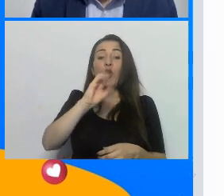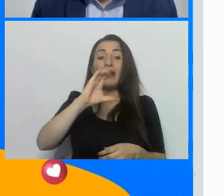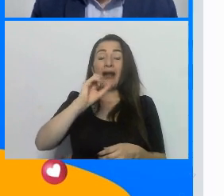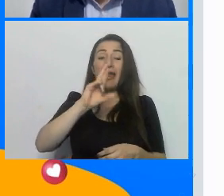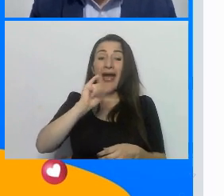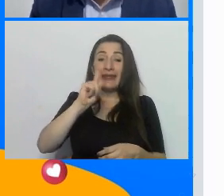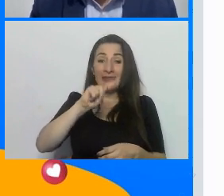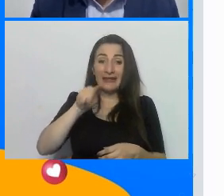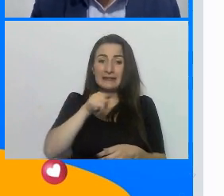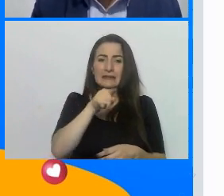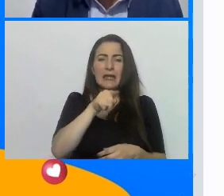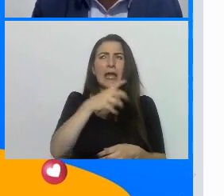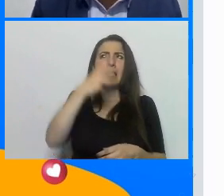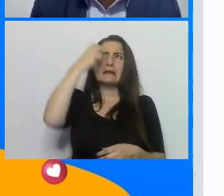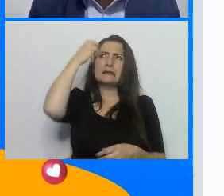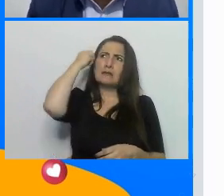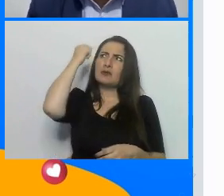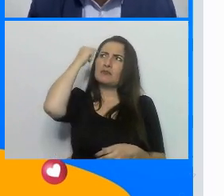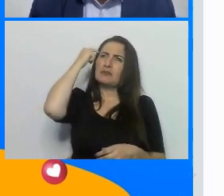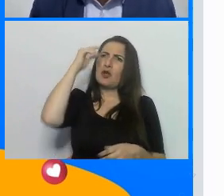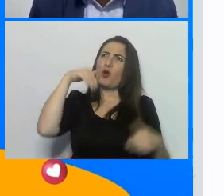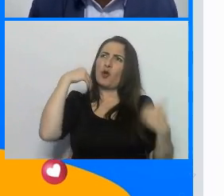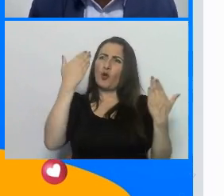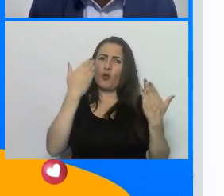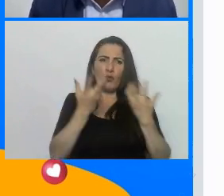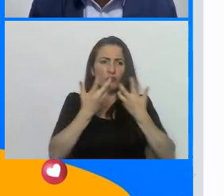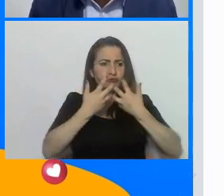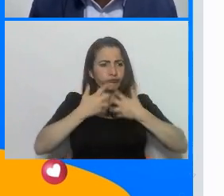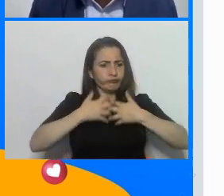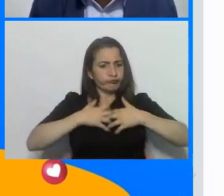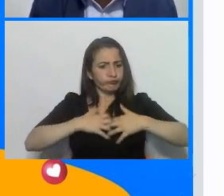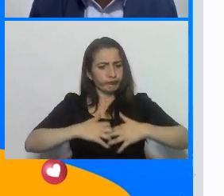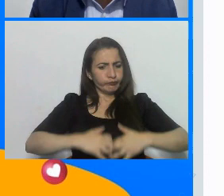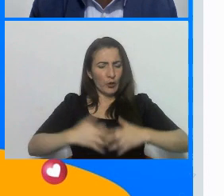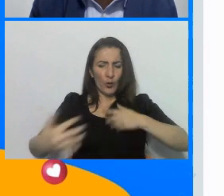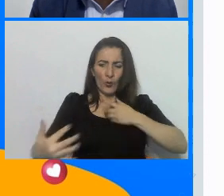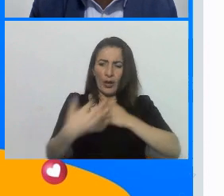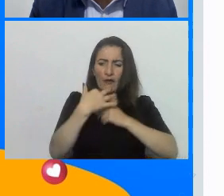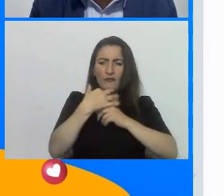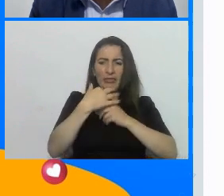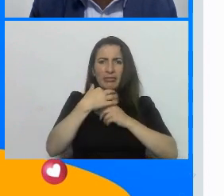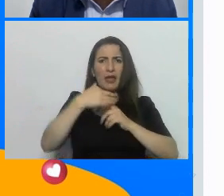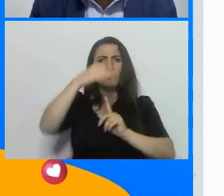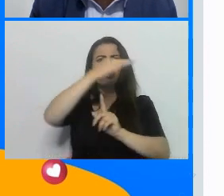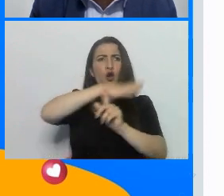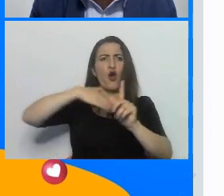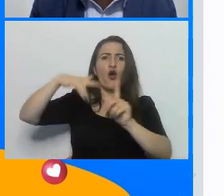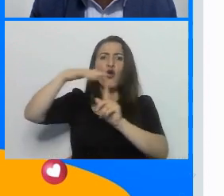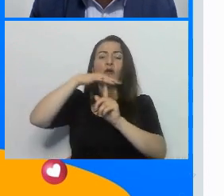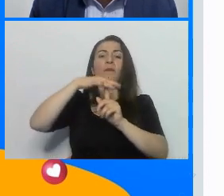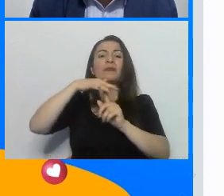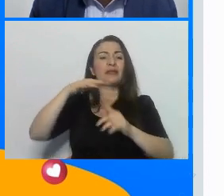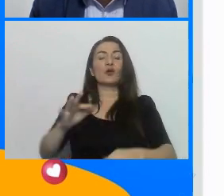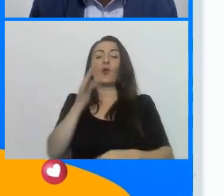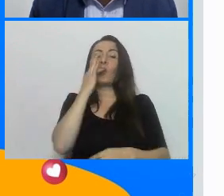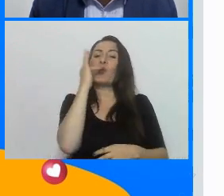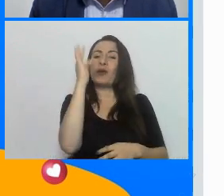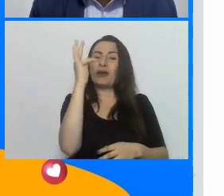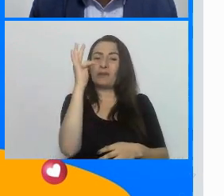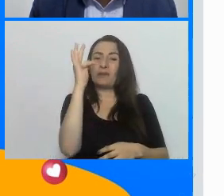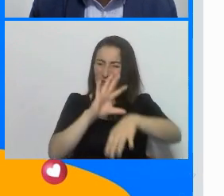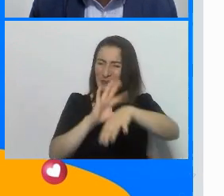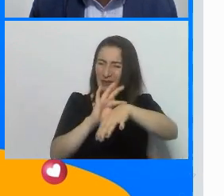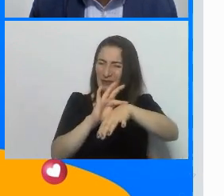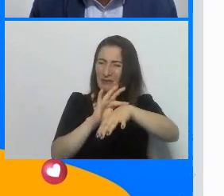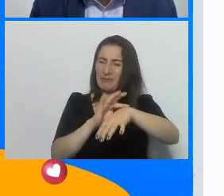pasaba a nosotros en nuestro organismo con el entorno. Por eso a él se le debe el juramento de los médicos, ¿sí? ¿Por qué?